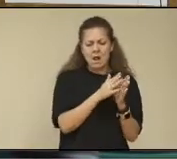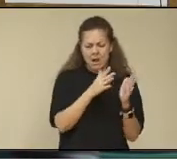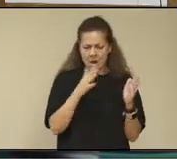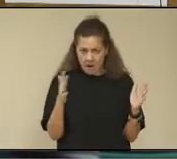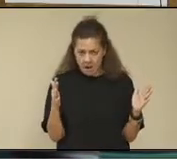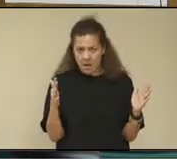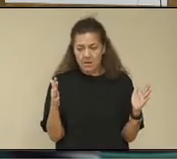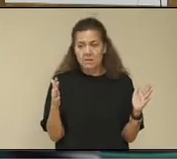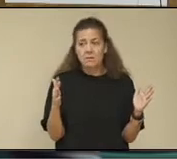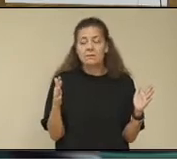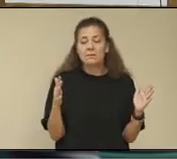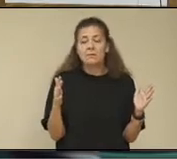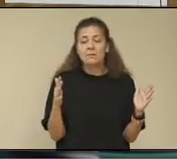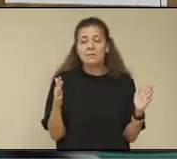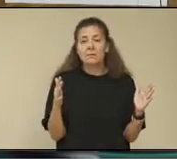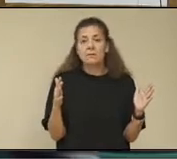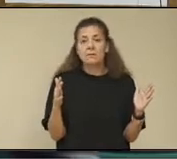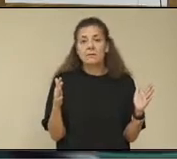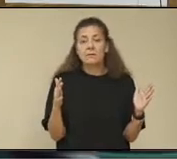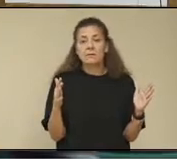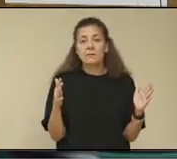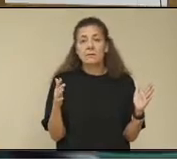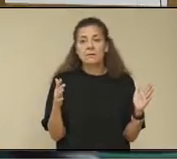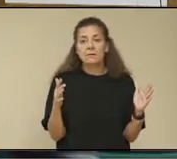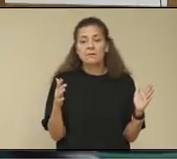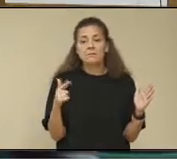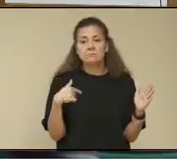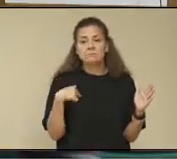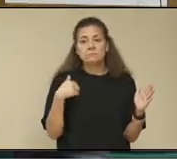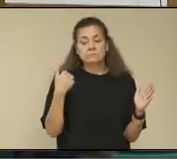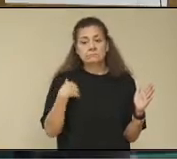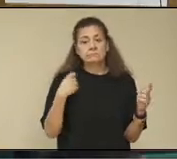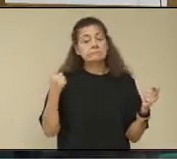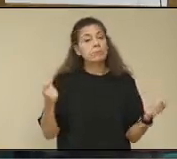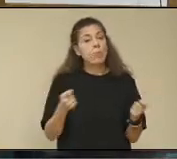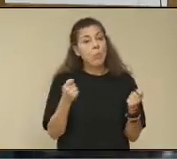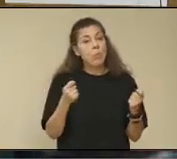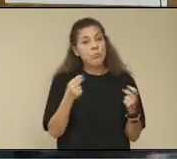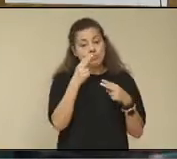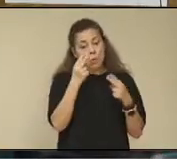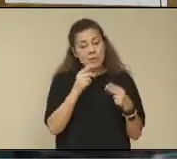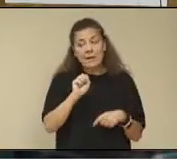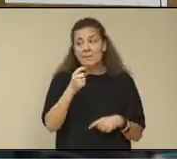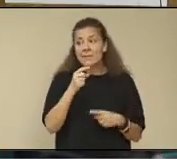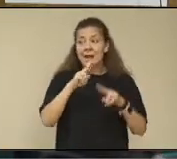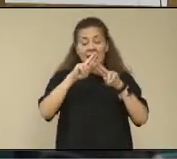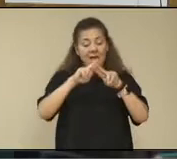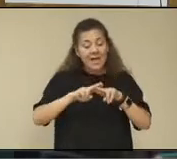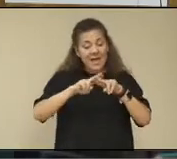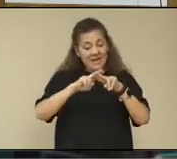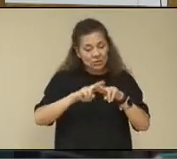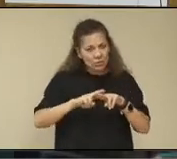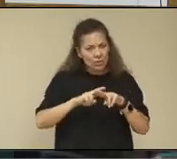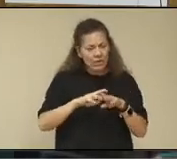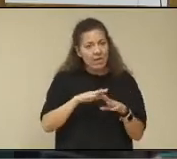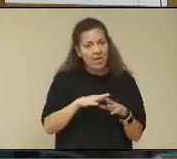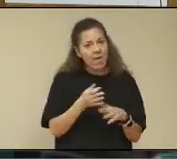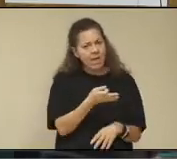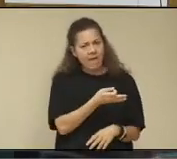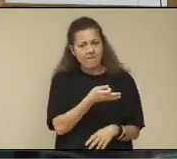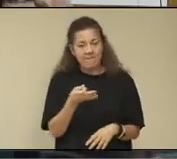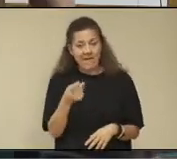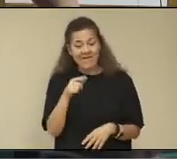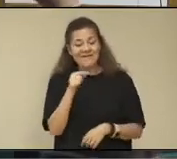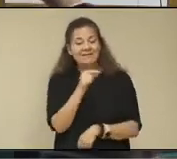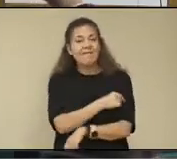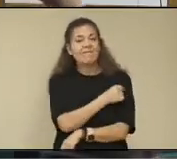años, en el que se publica el primer estudio de eficacia de la